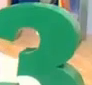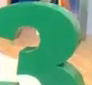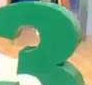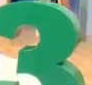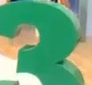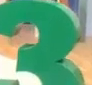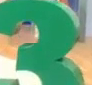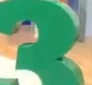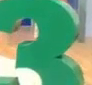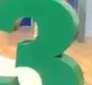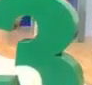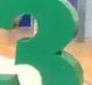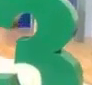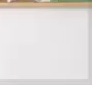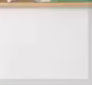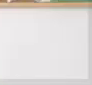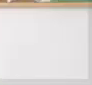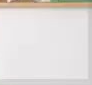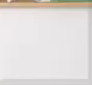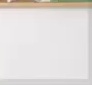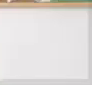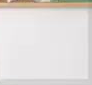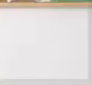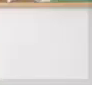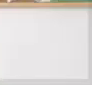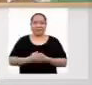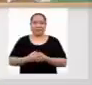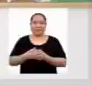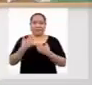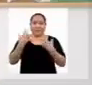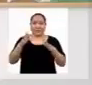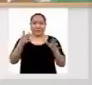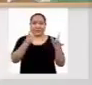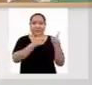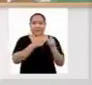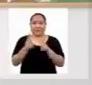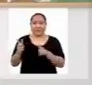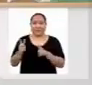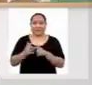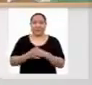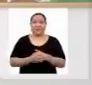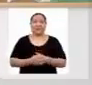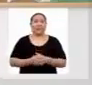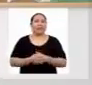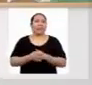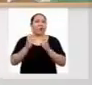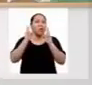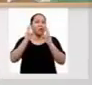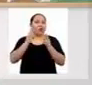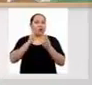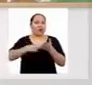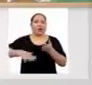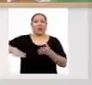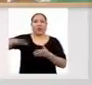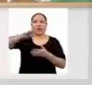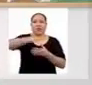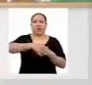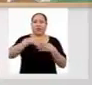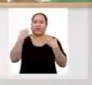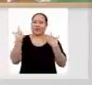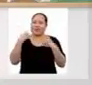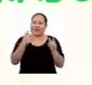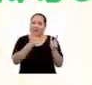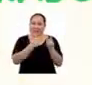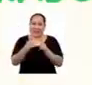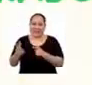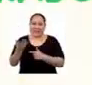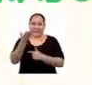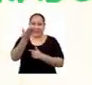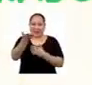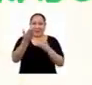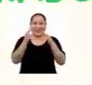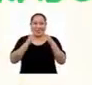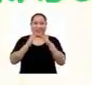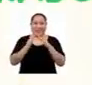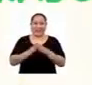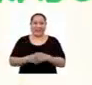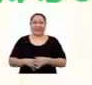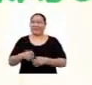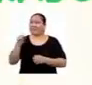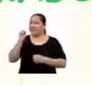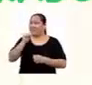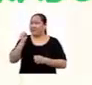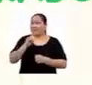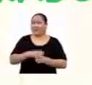¡Y regresamos! ¿Estamos listos? Espero también lo estén todas y todos en casa. Por